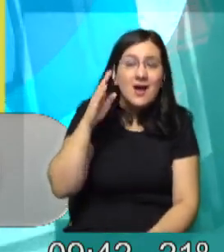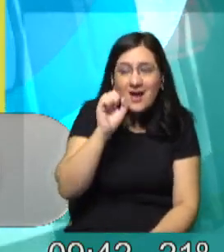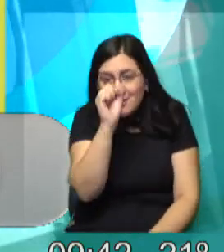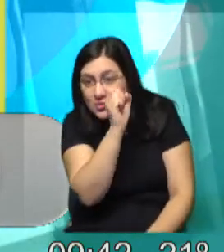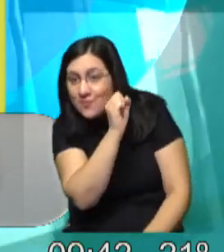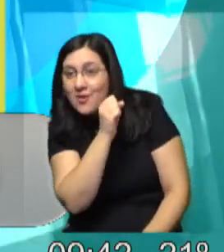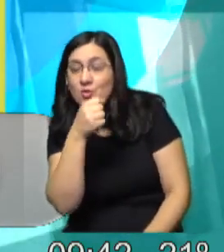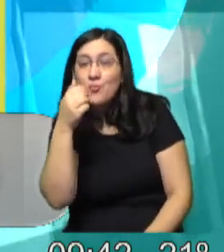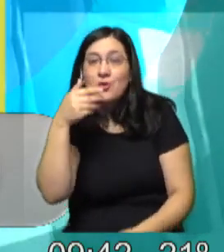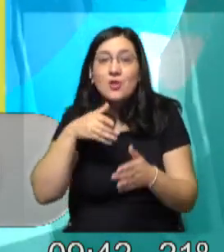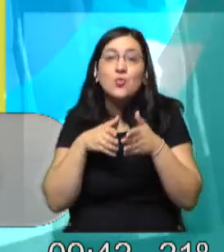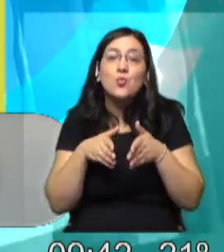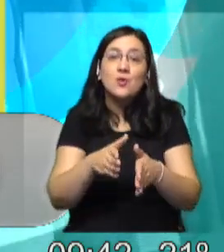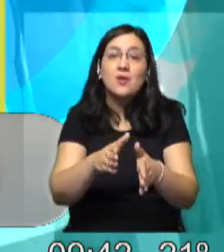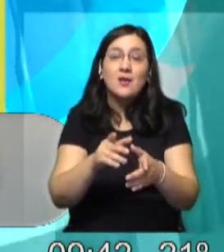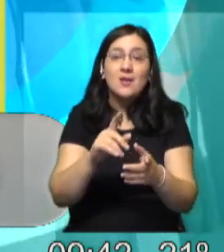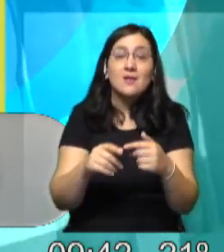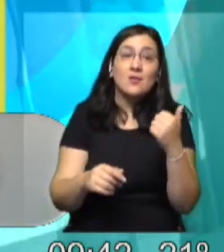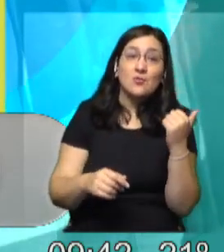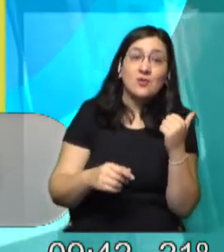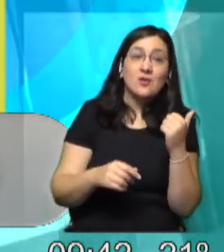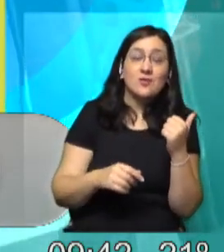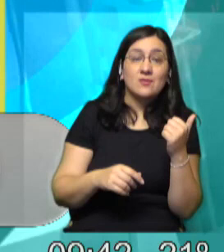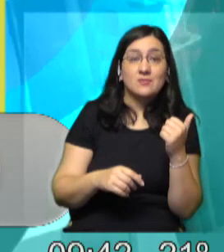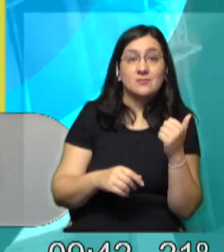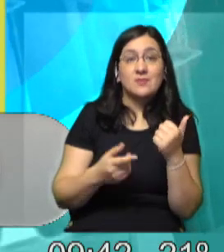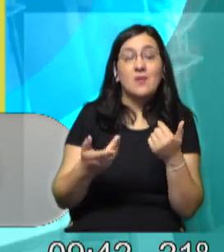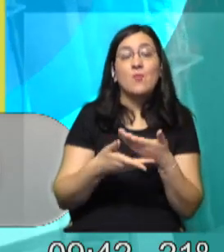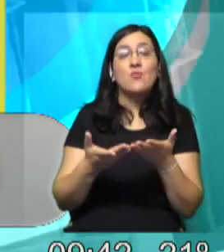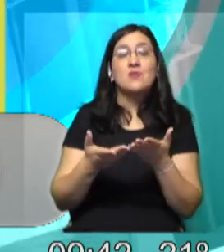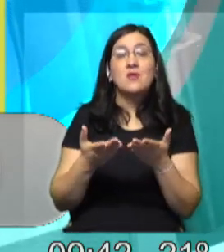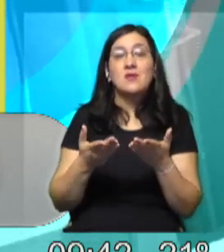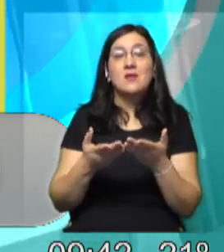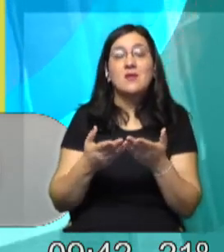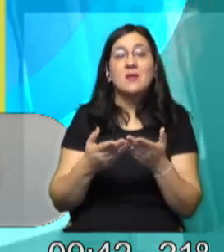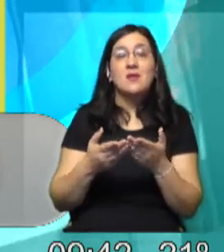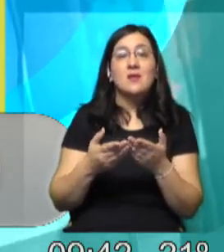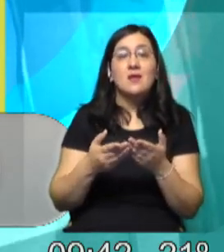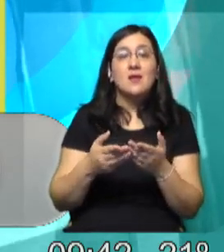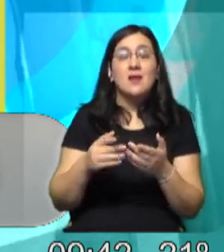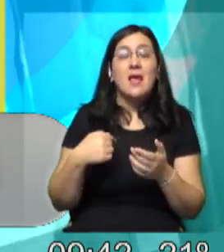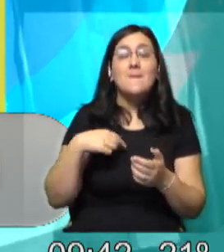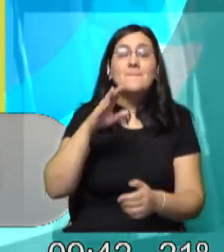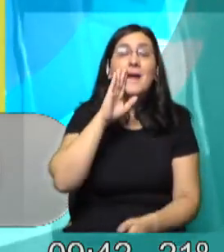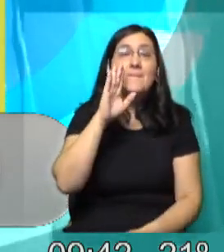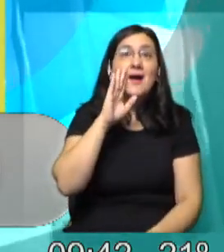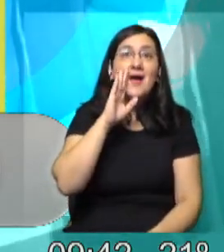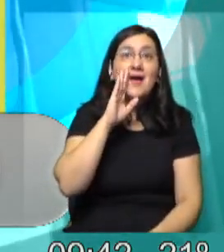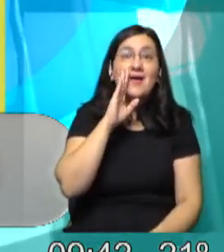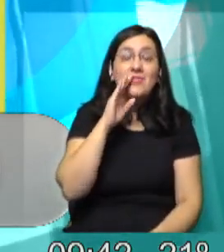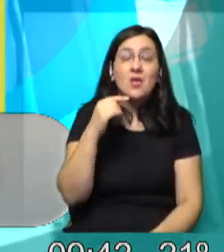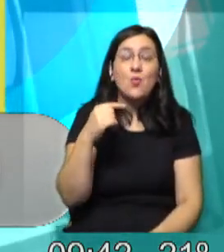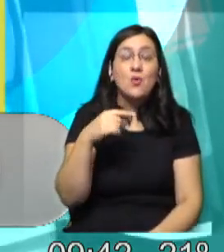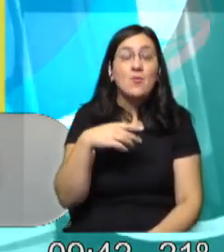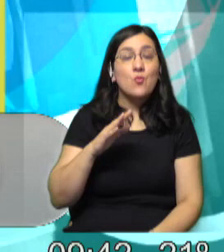mías no me salía la palabra y del otro lado lo puse acá como para adornar eh la madre de una seguidora hora mía pintó la